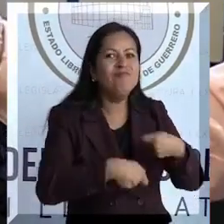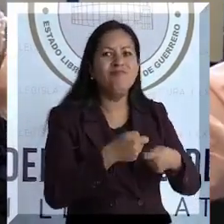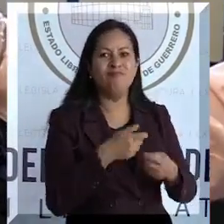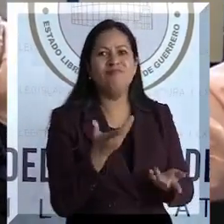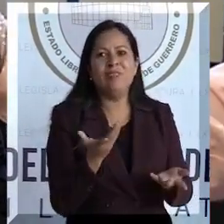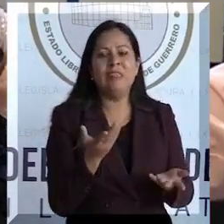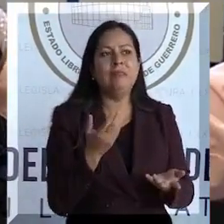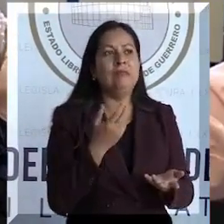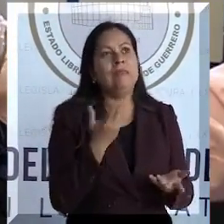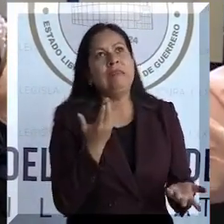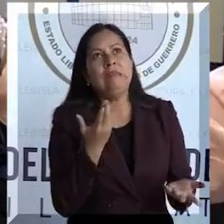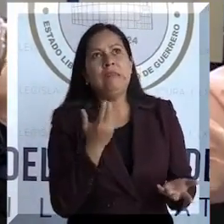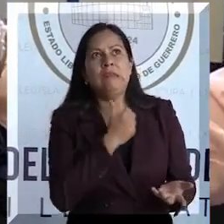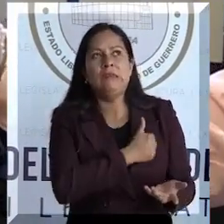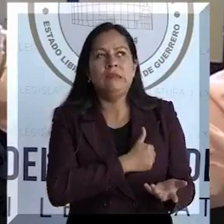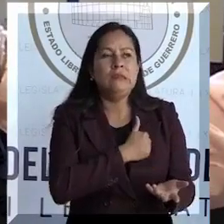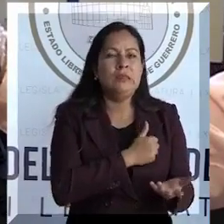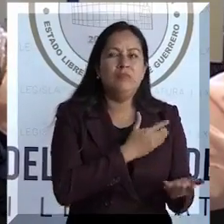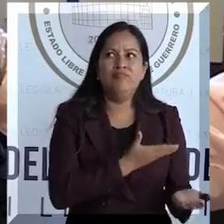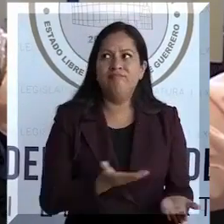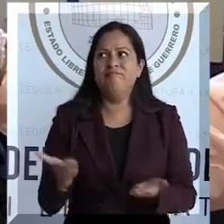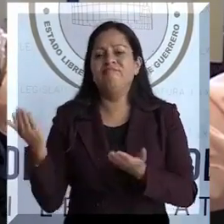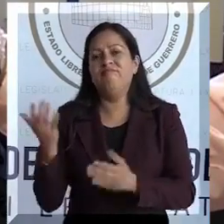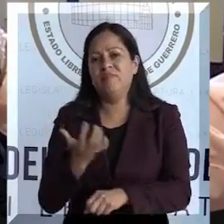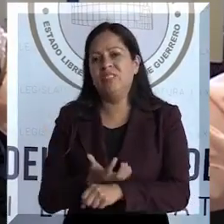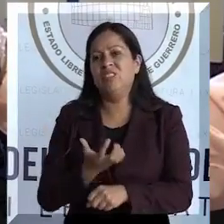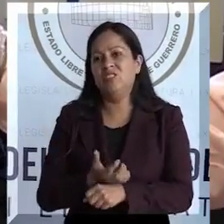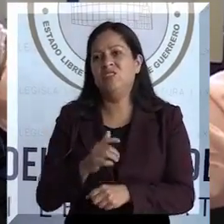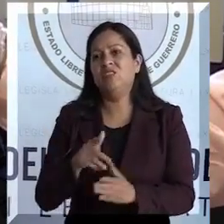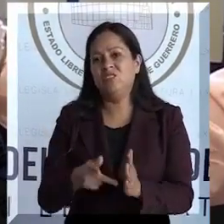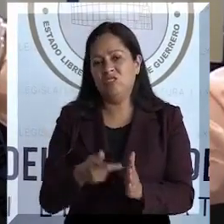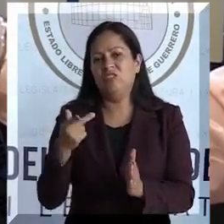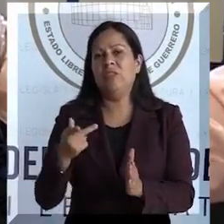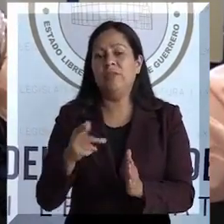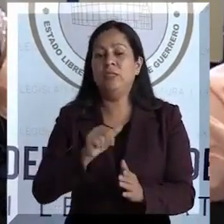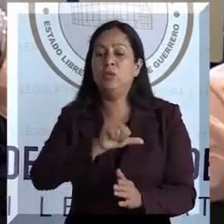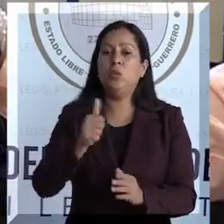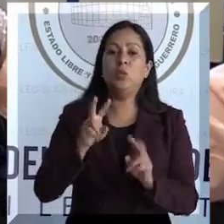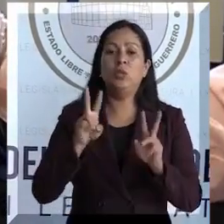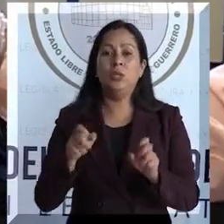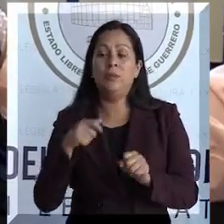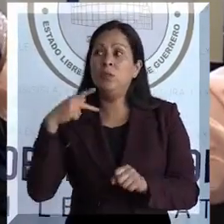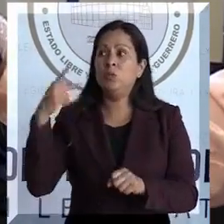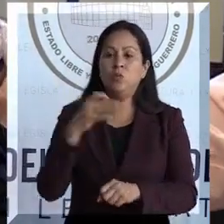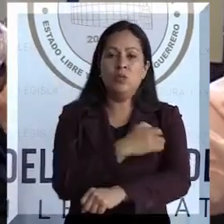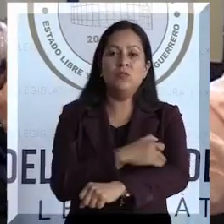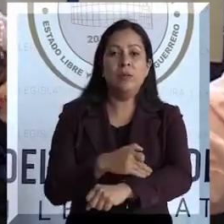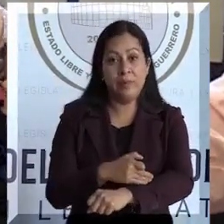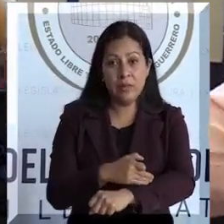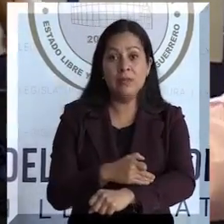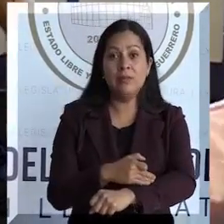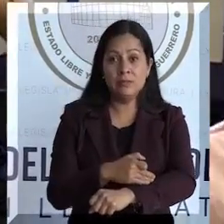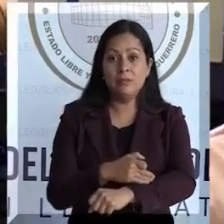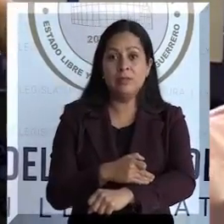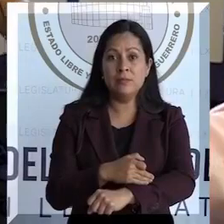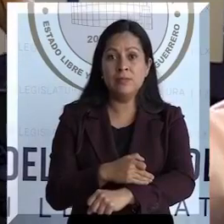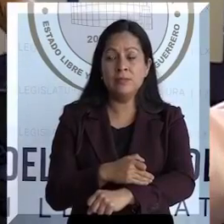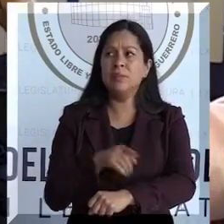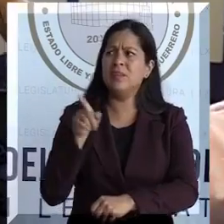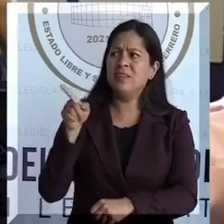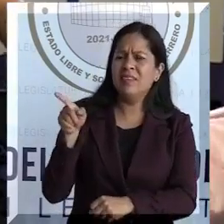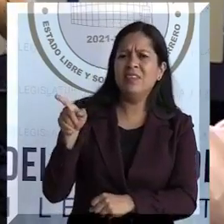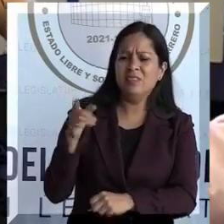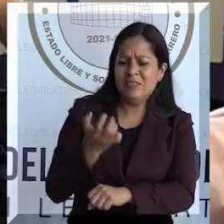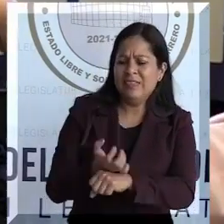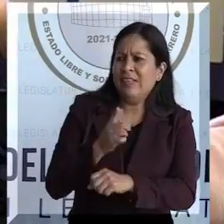mejor decepcionados y se vuelven a regresar. Otro tema que les preocupa son sus familias, por supuesto.